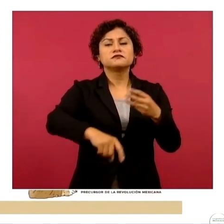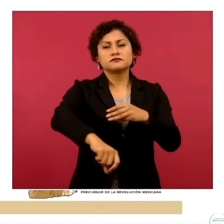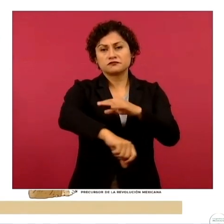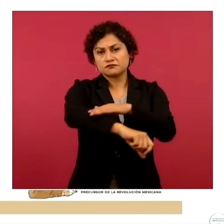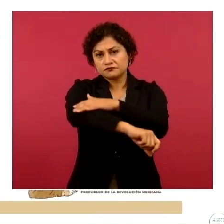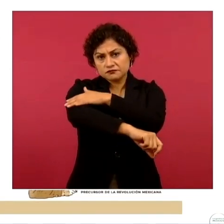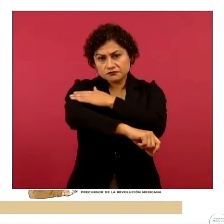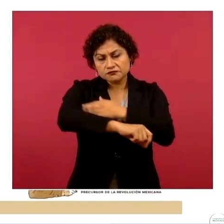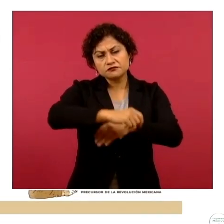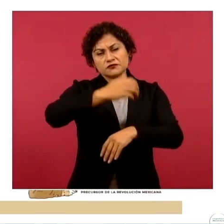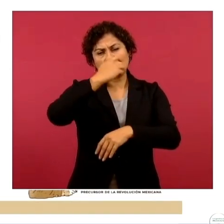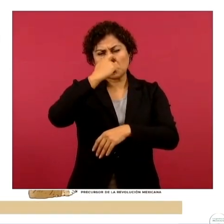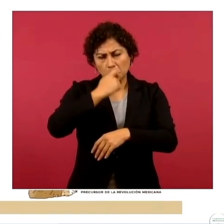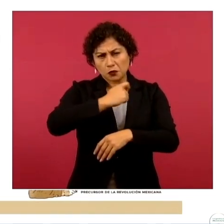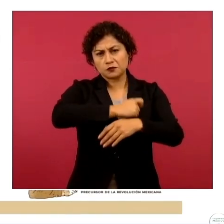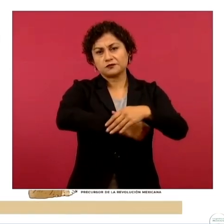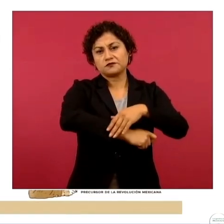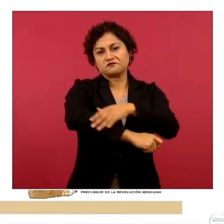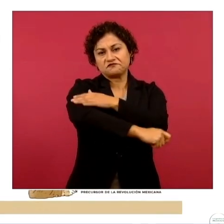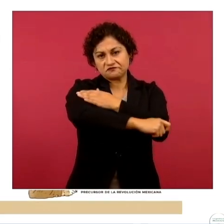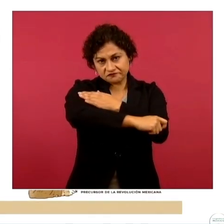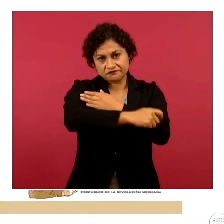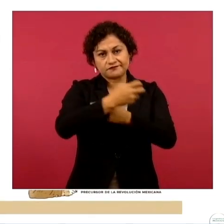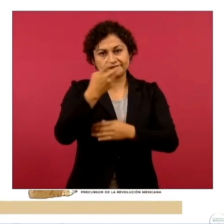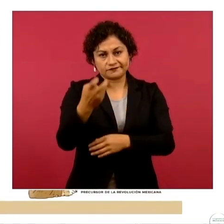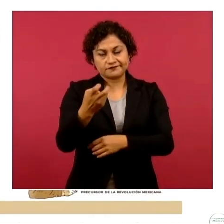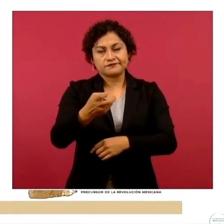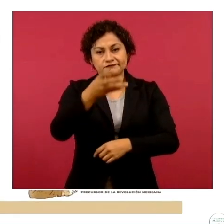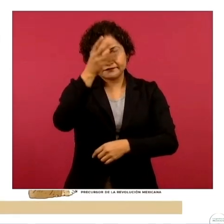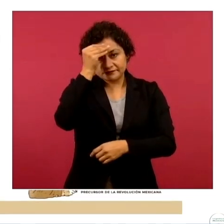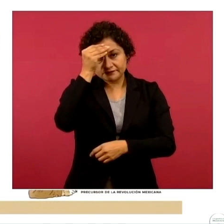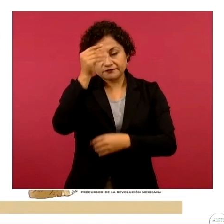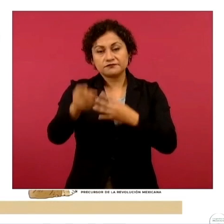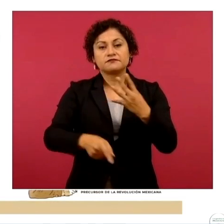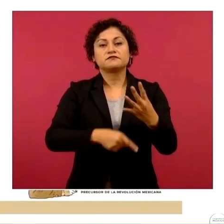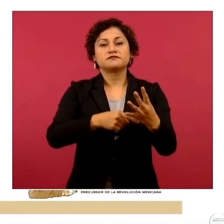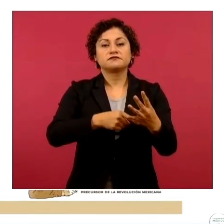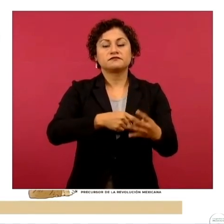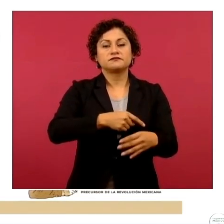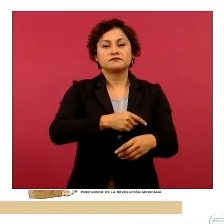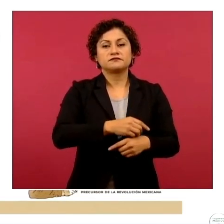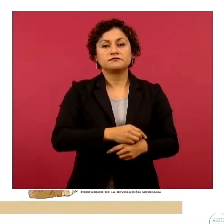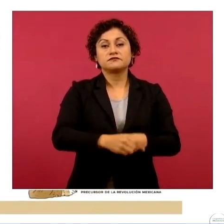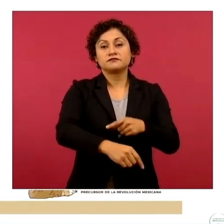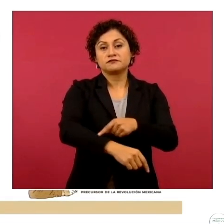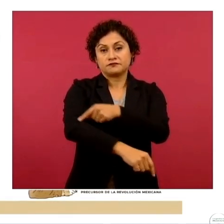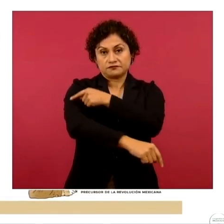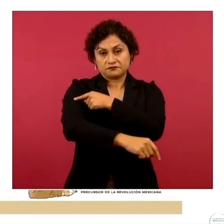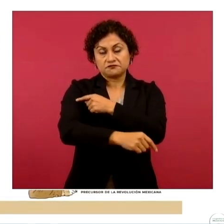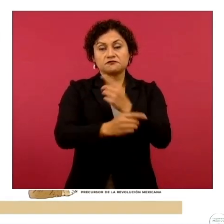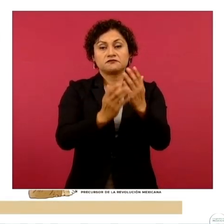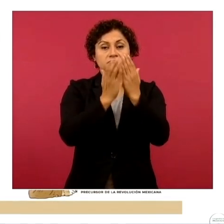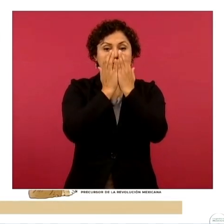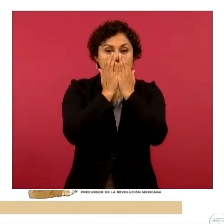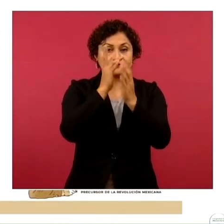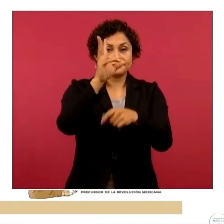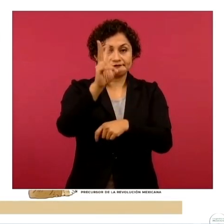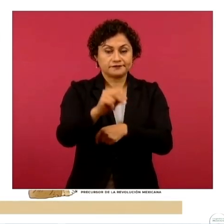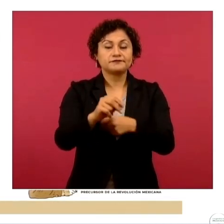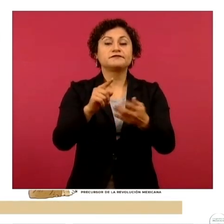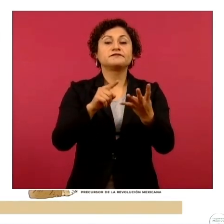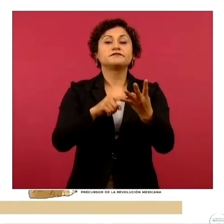hemos hablado múltiples veces del estornudo de etiqueta, taparse con el ángulo del codo y no con las manos, lavar las